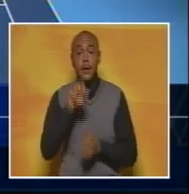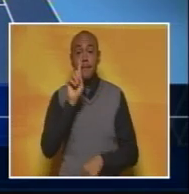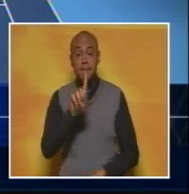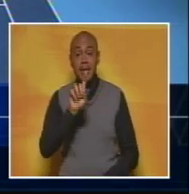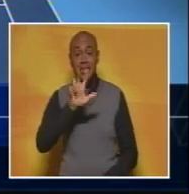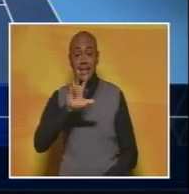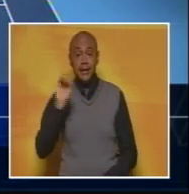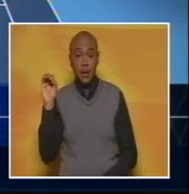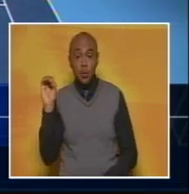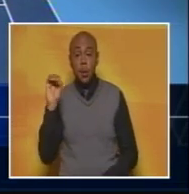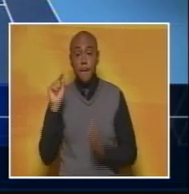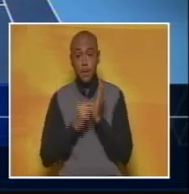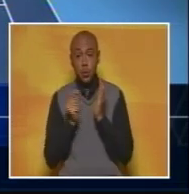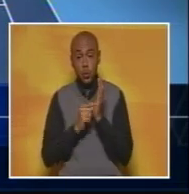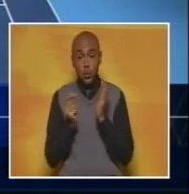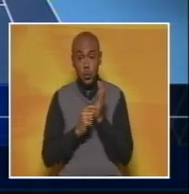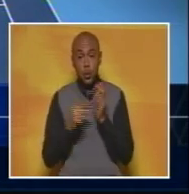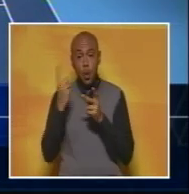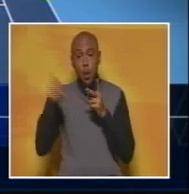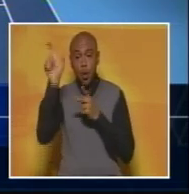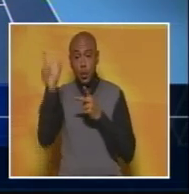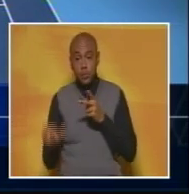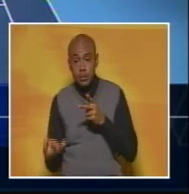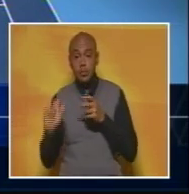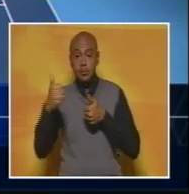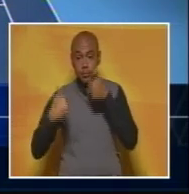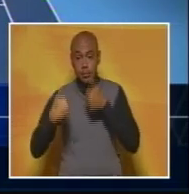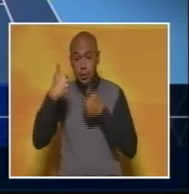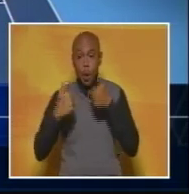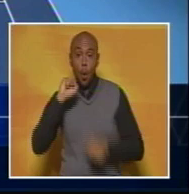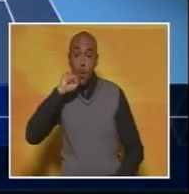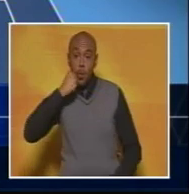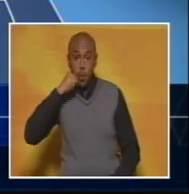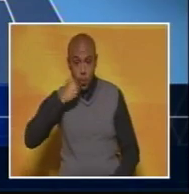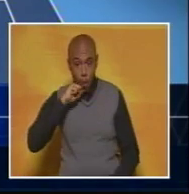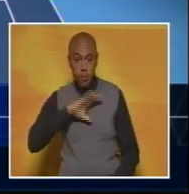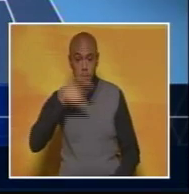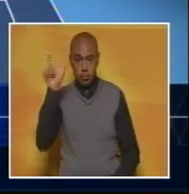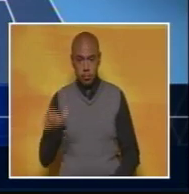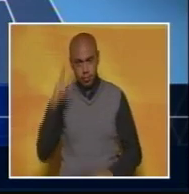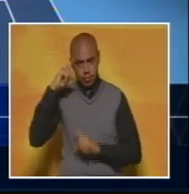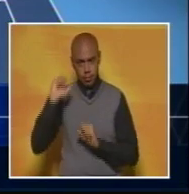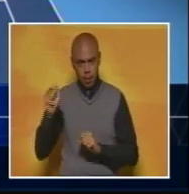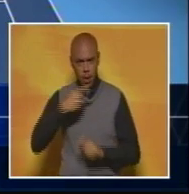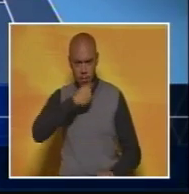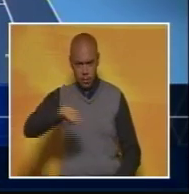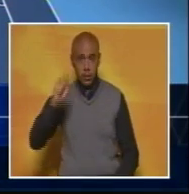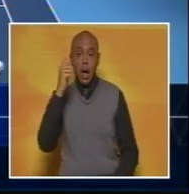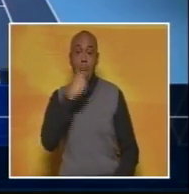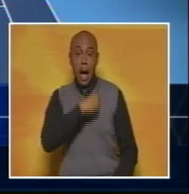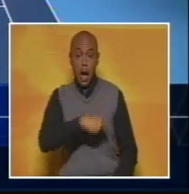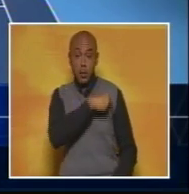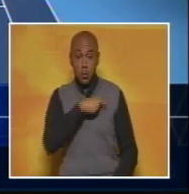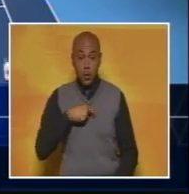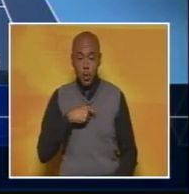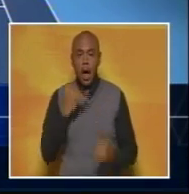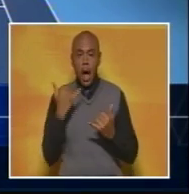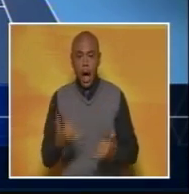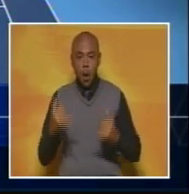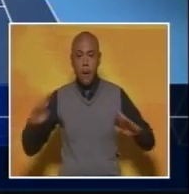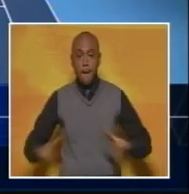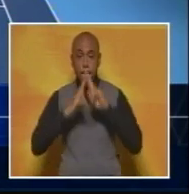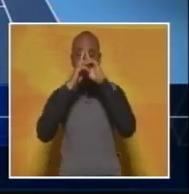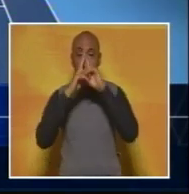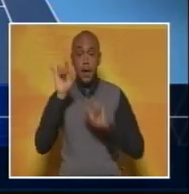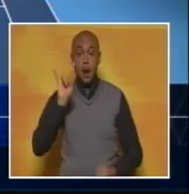1.300 puntos de diferencia con respecto a su inmediato perseguidor, el ruso Daniil Medvedev. El suizo ahora jugará el Masters 1000 de París, que ya inició